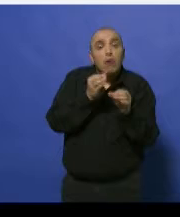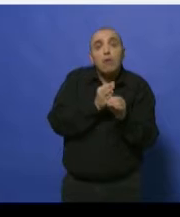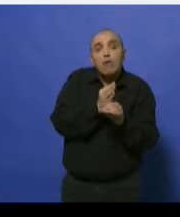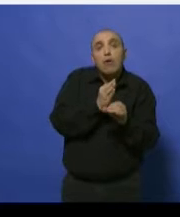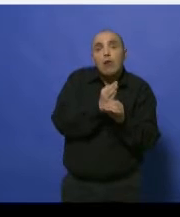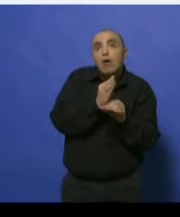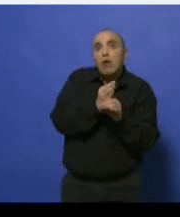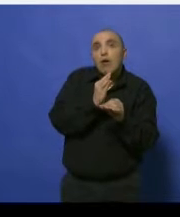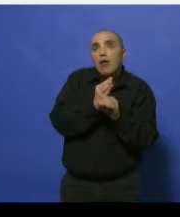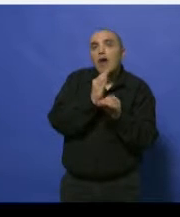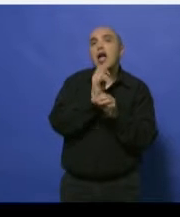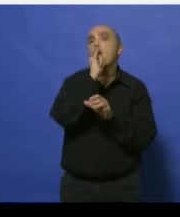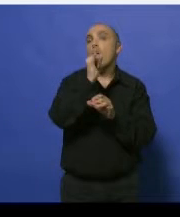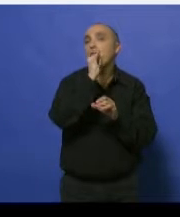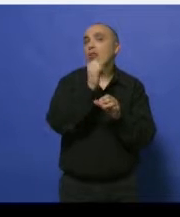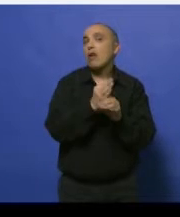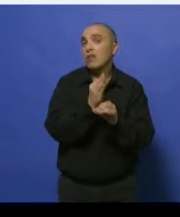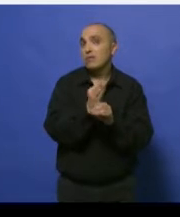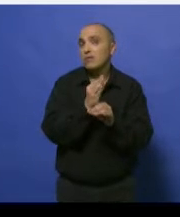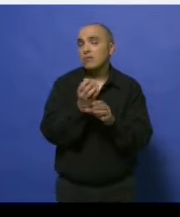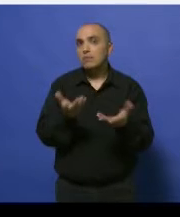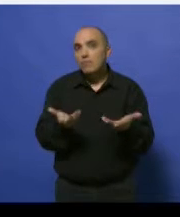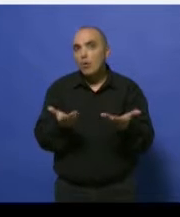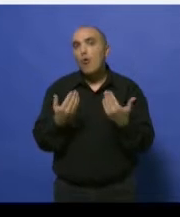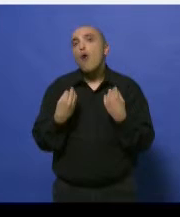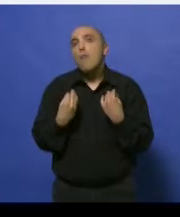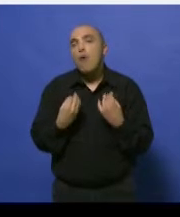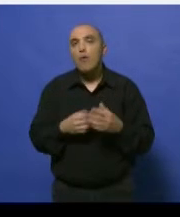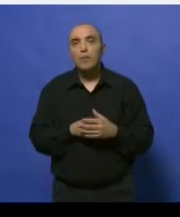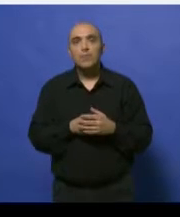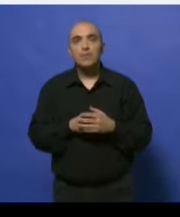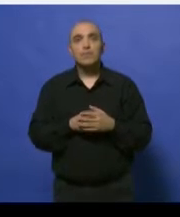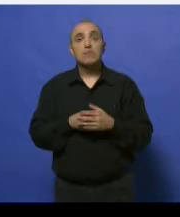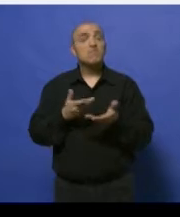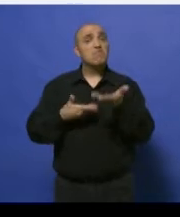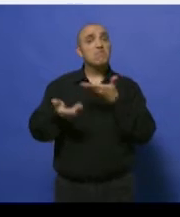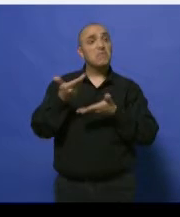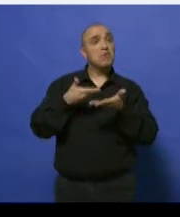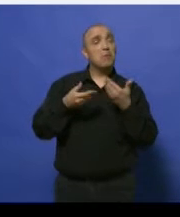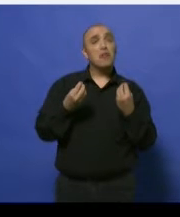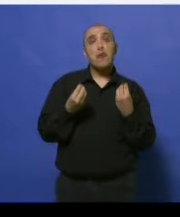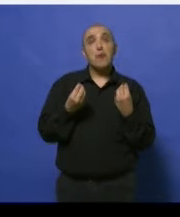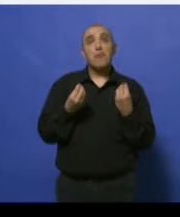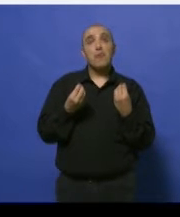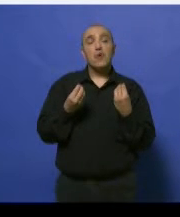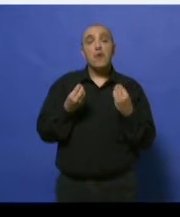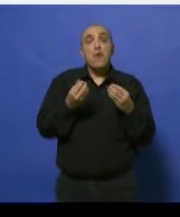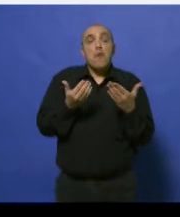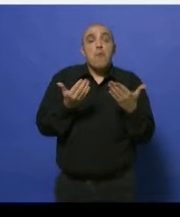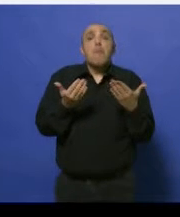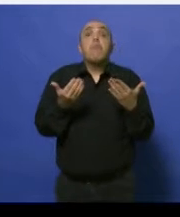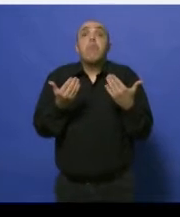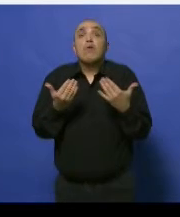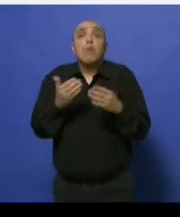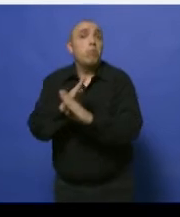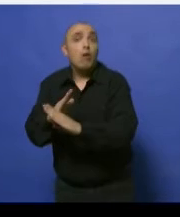verlo. Estamos allí compartiendo con Juan Pablo, nuestro técnico, para compartir también lo que es la posibilidad de bloquearlo. Ajá. Esto no se venía realizando